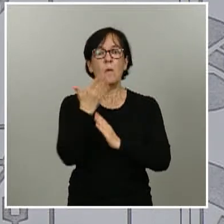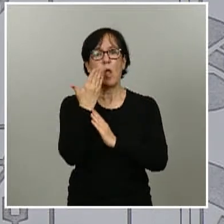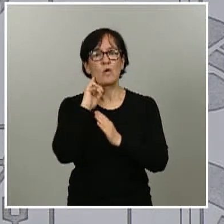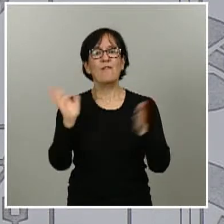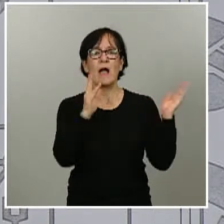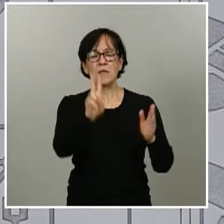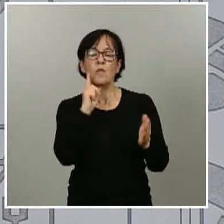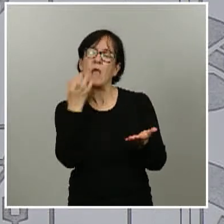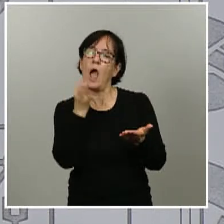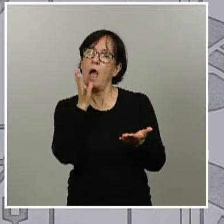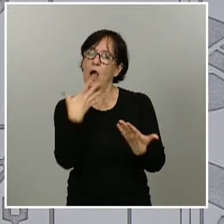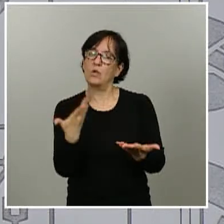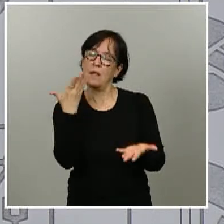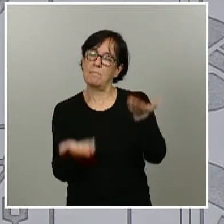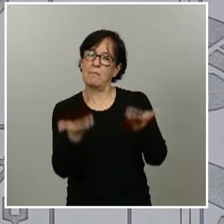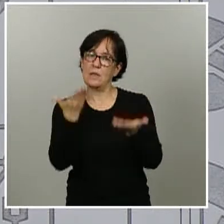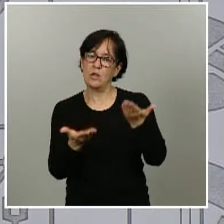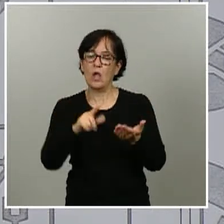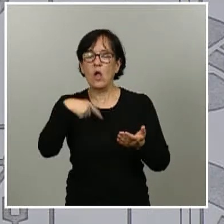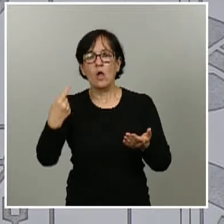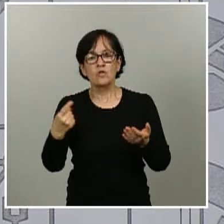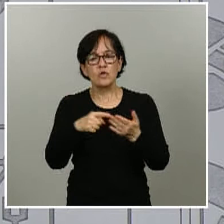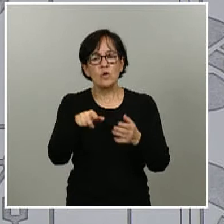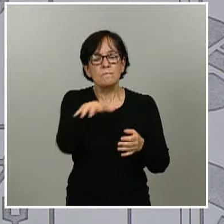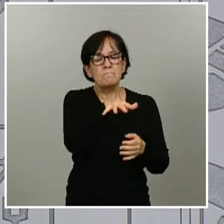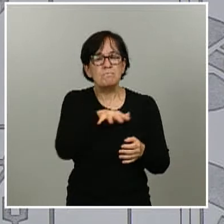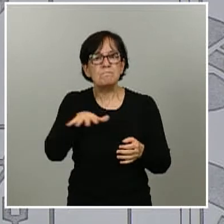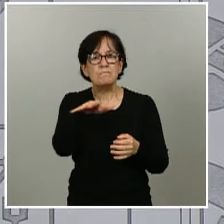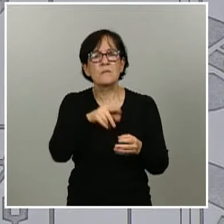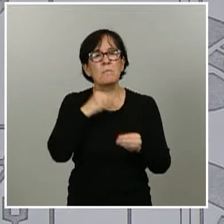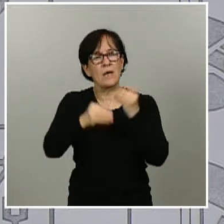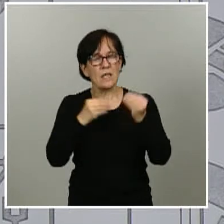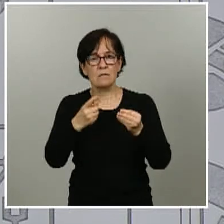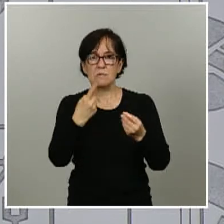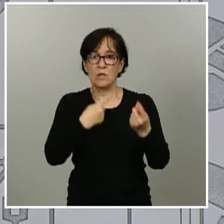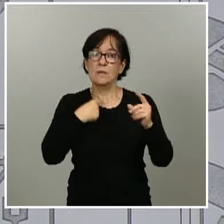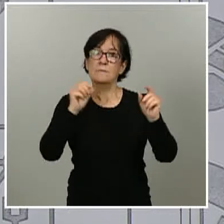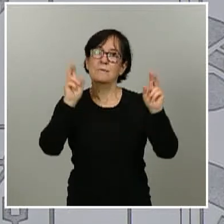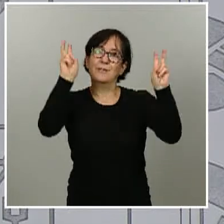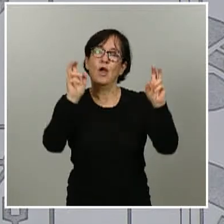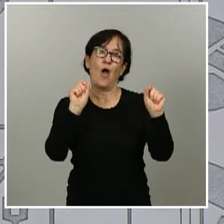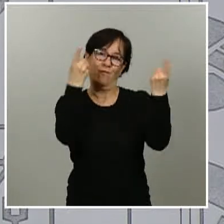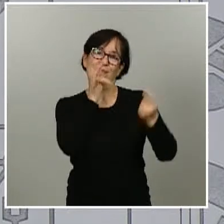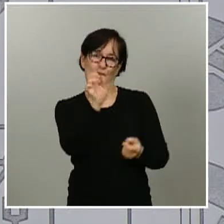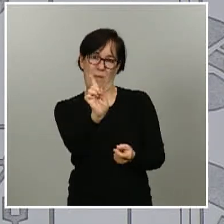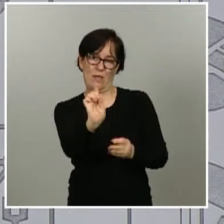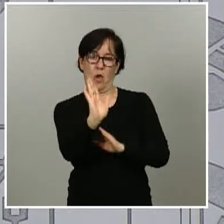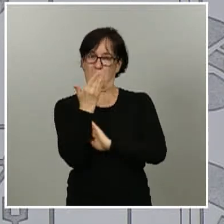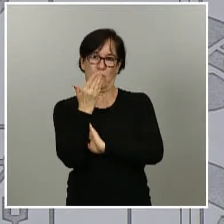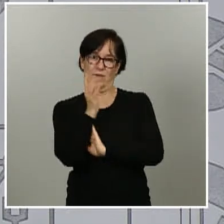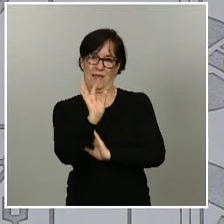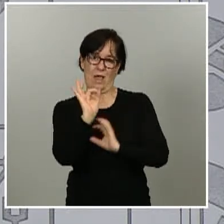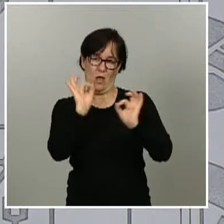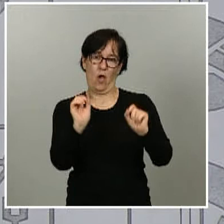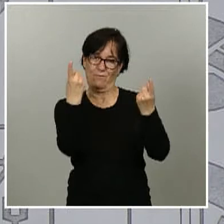valorando. Y luego tenemos algunos otros lugares que han dicho que van a hacer, nos han dicho oficiosamente que van a hacer la propuesta, pero todavía no la hemos recibido. En